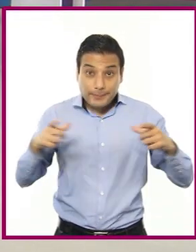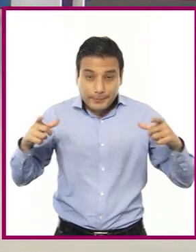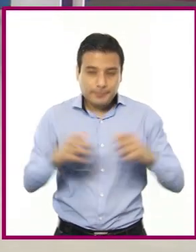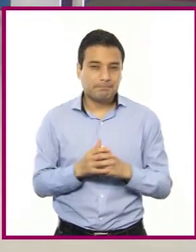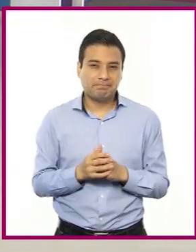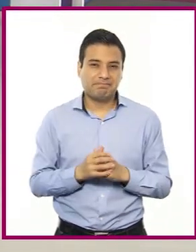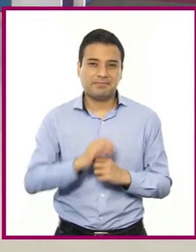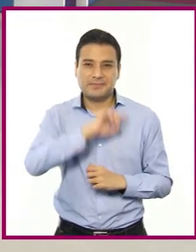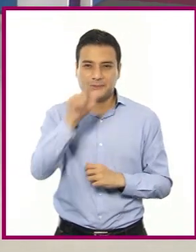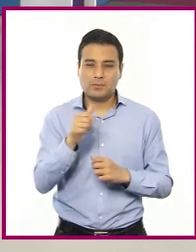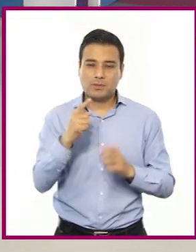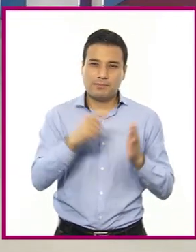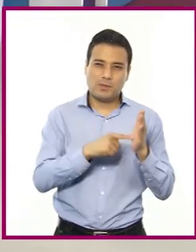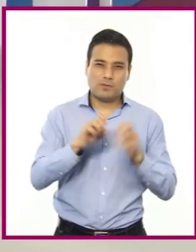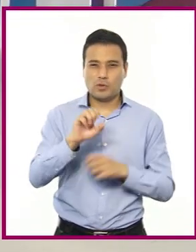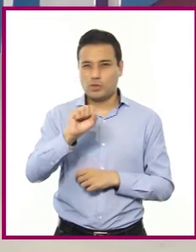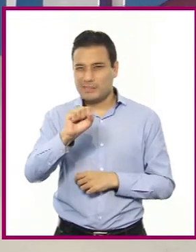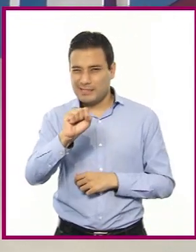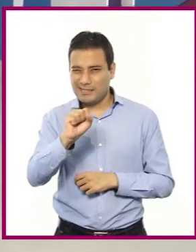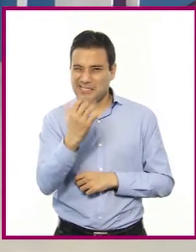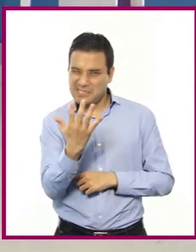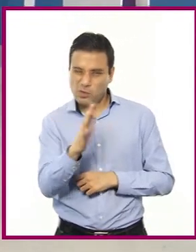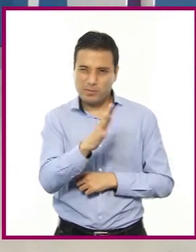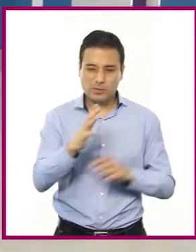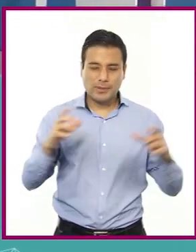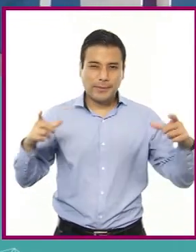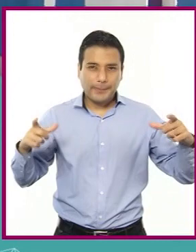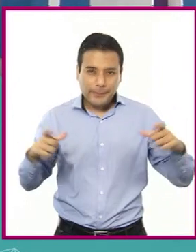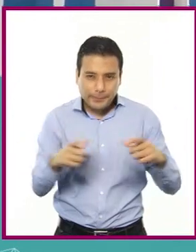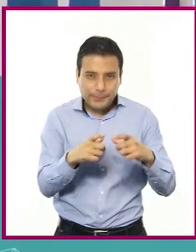los años 60 y mostró evidencia de